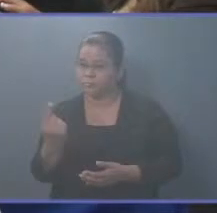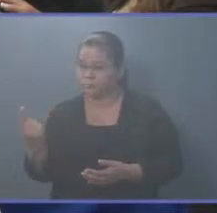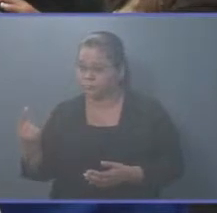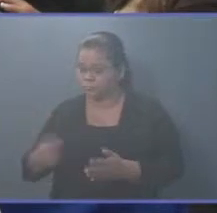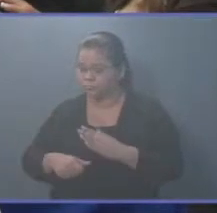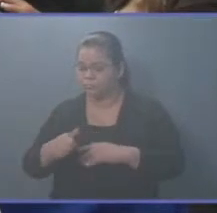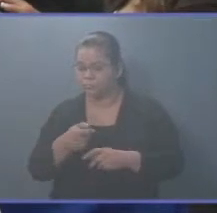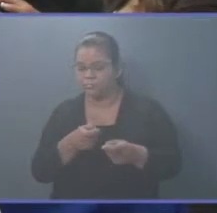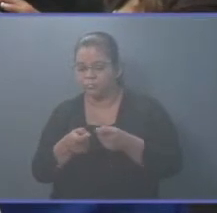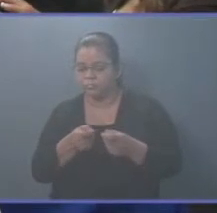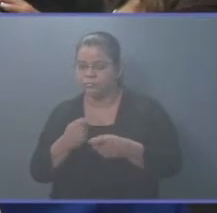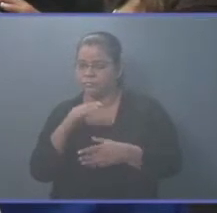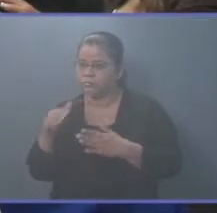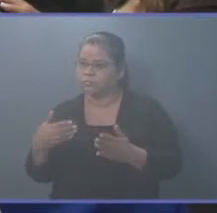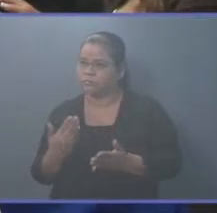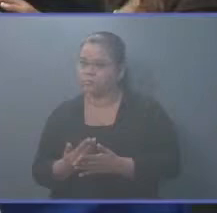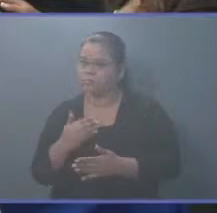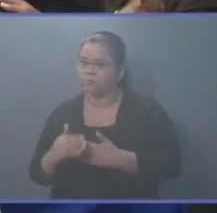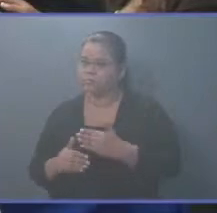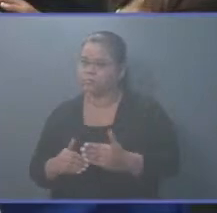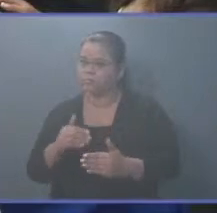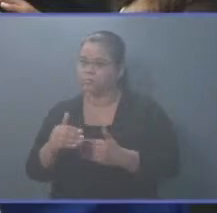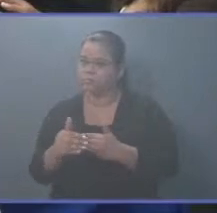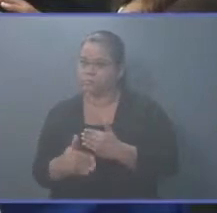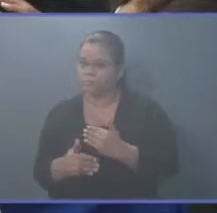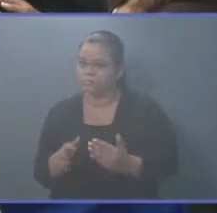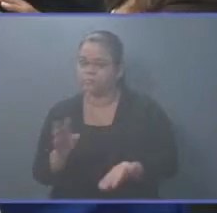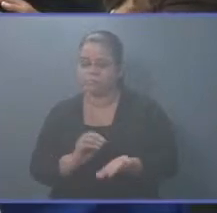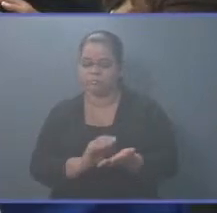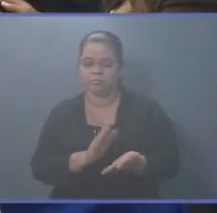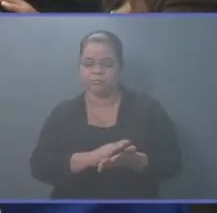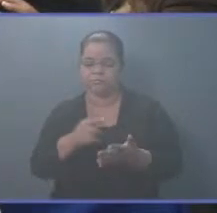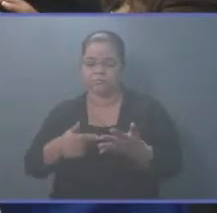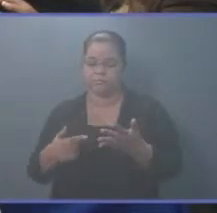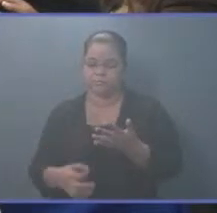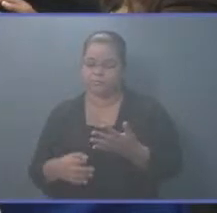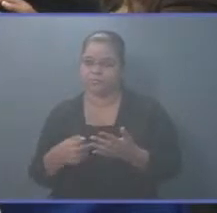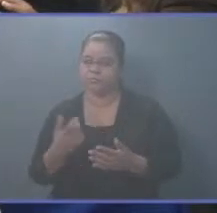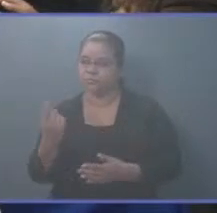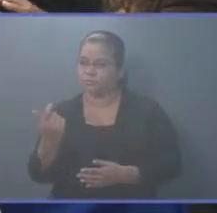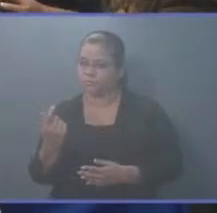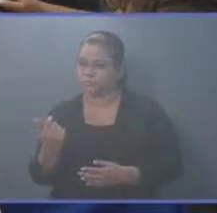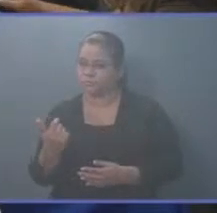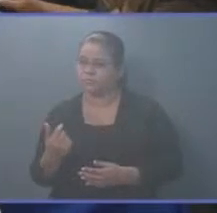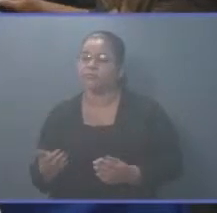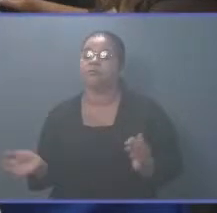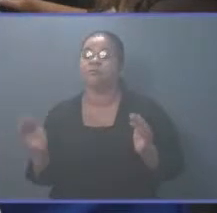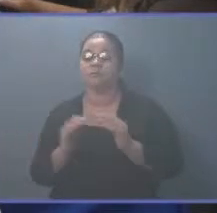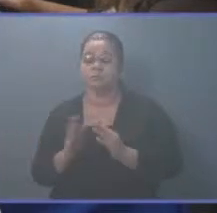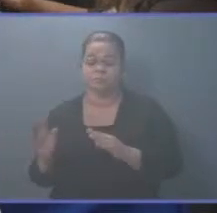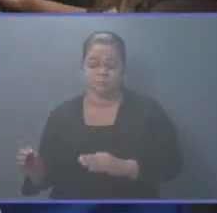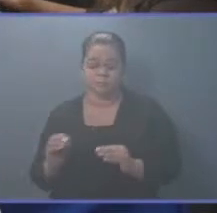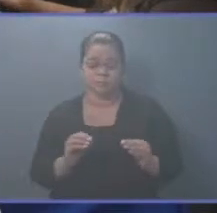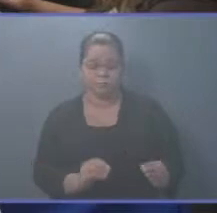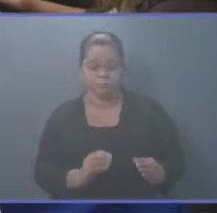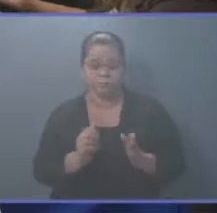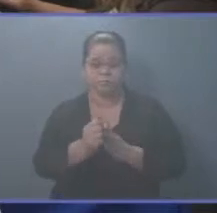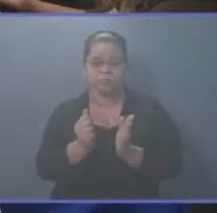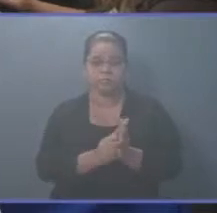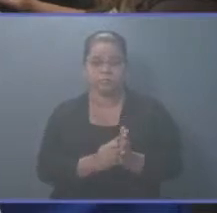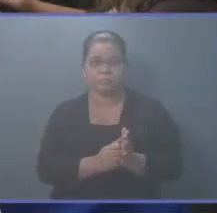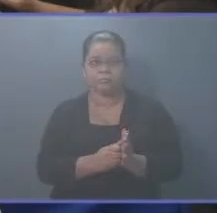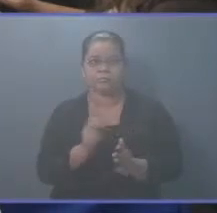administrativa de los procedimientos disciplinarios regulados en la Ley Disciplinaria Policial y se le aplicaría lo dispuesto en los